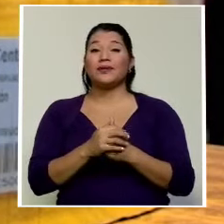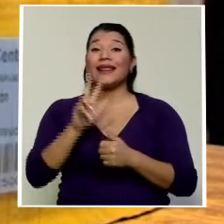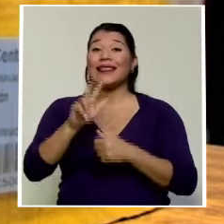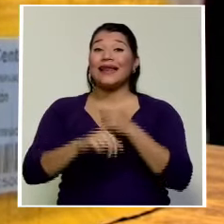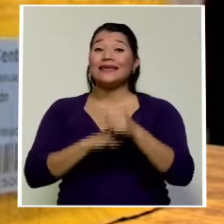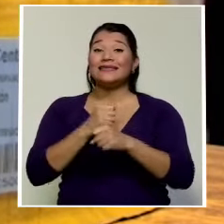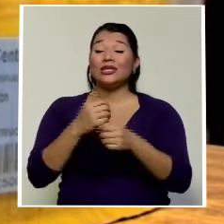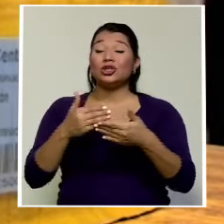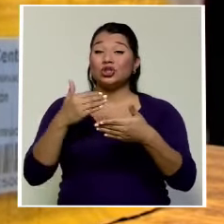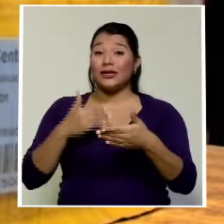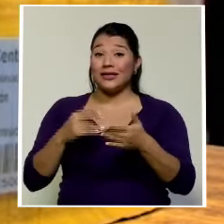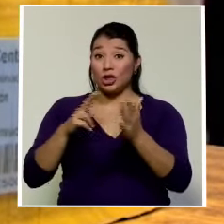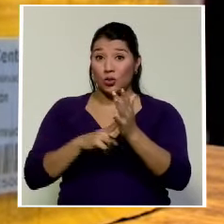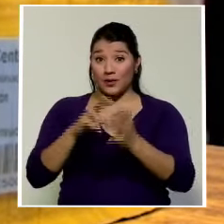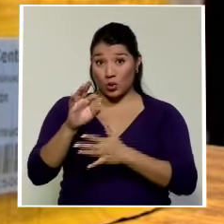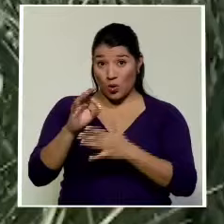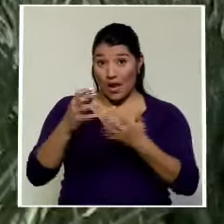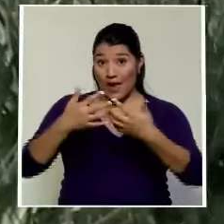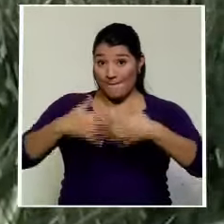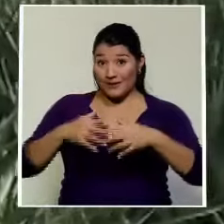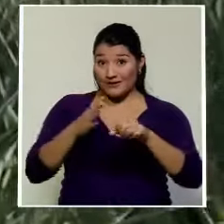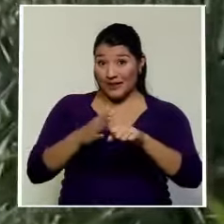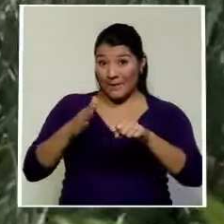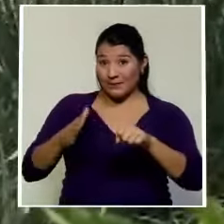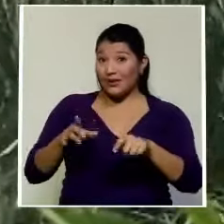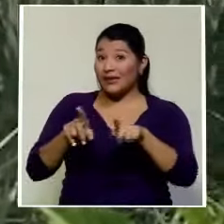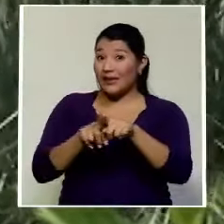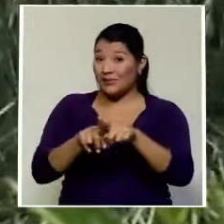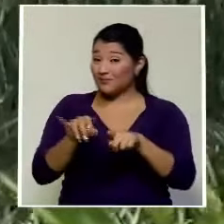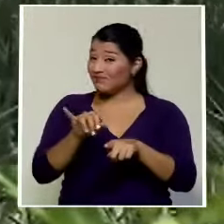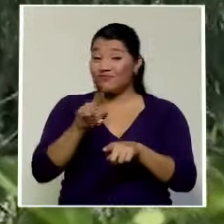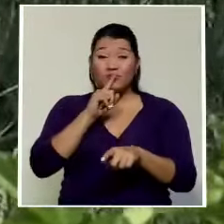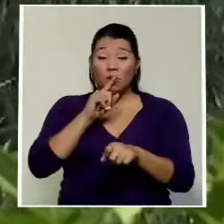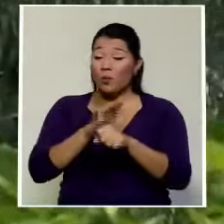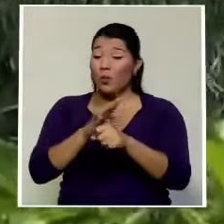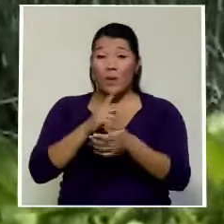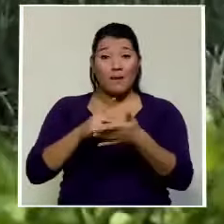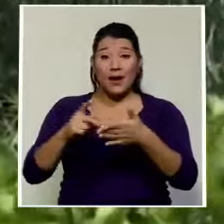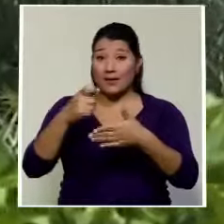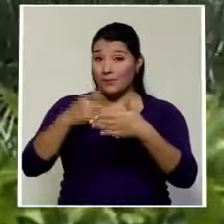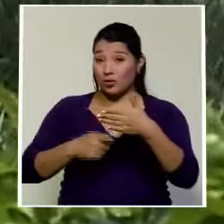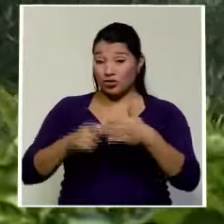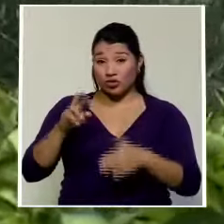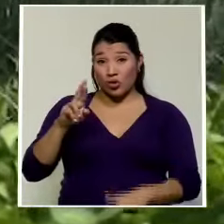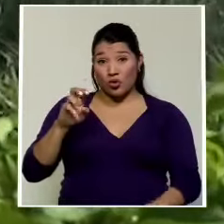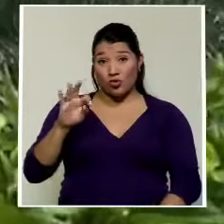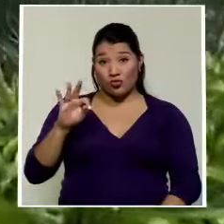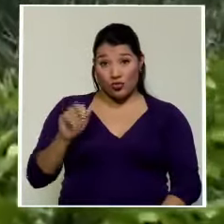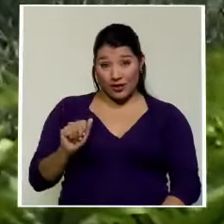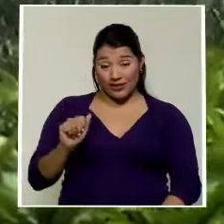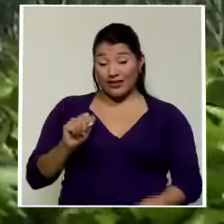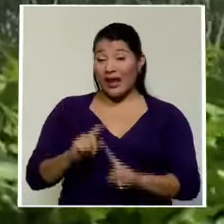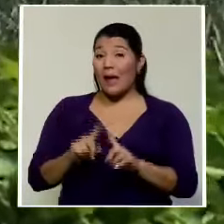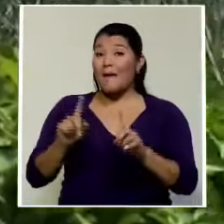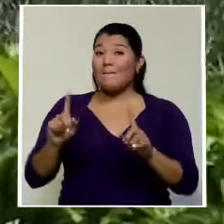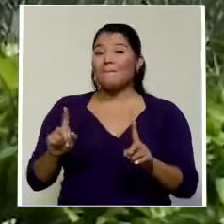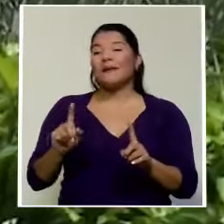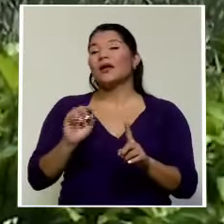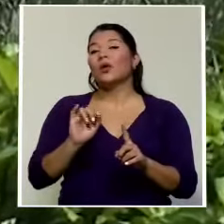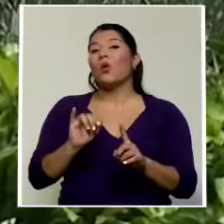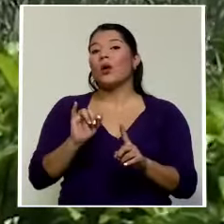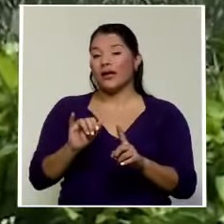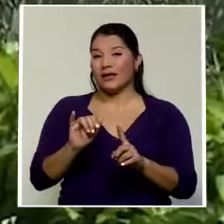el 2009, la Piñera también había incumplido el pago del impuesto de renta, pero esto lo determinó